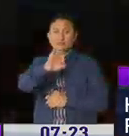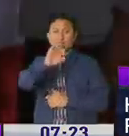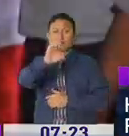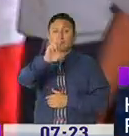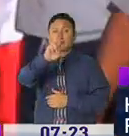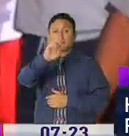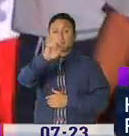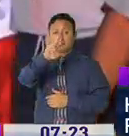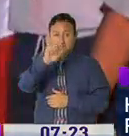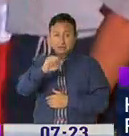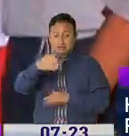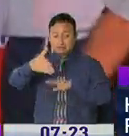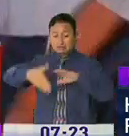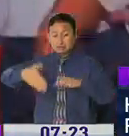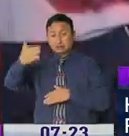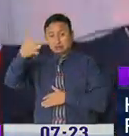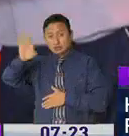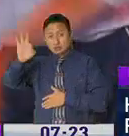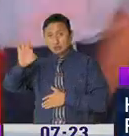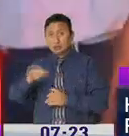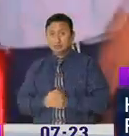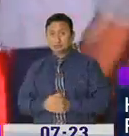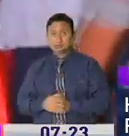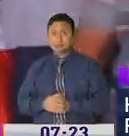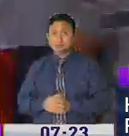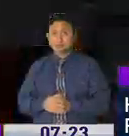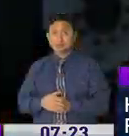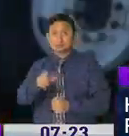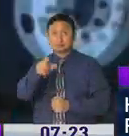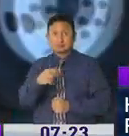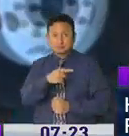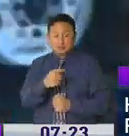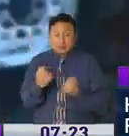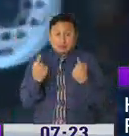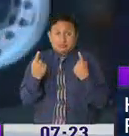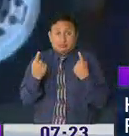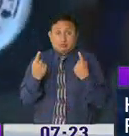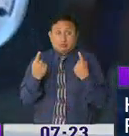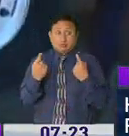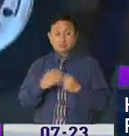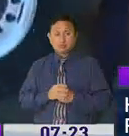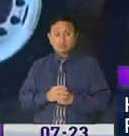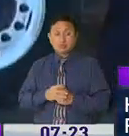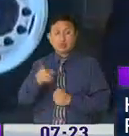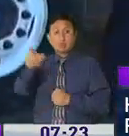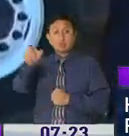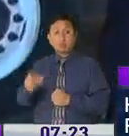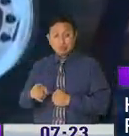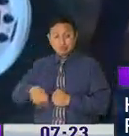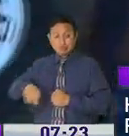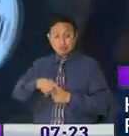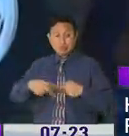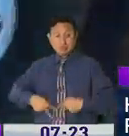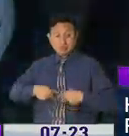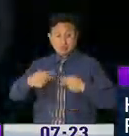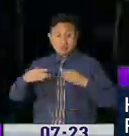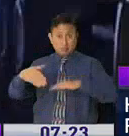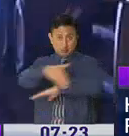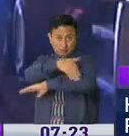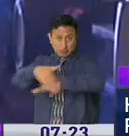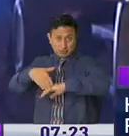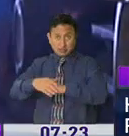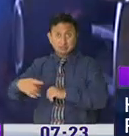suroeste de Guayaquil, sorprendidos con lo que había ocurrido, pues un indigente del sector había sido alcanzado por un vehículo